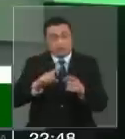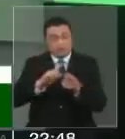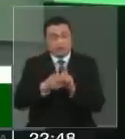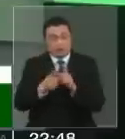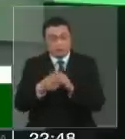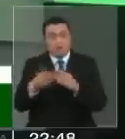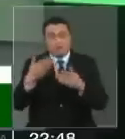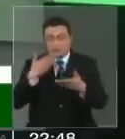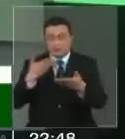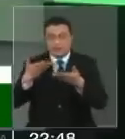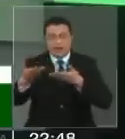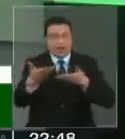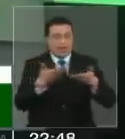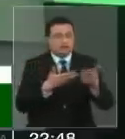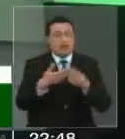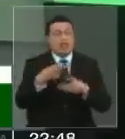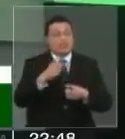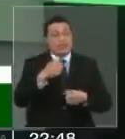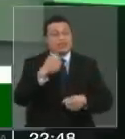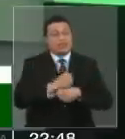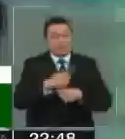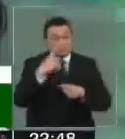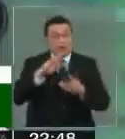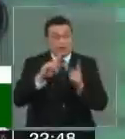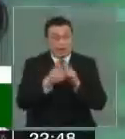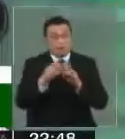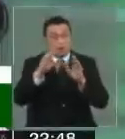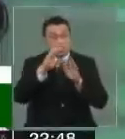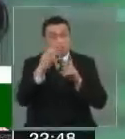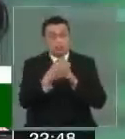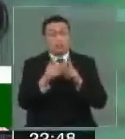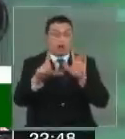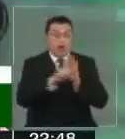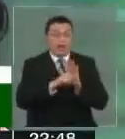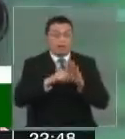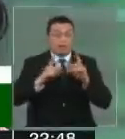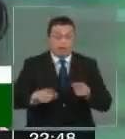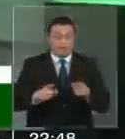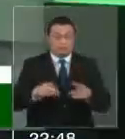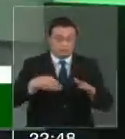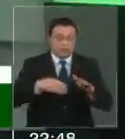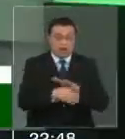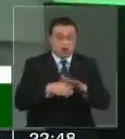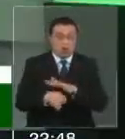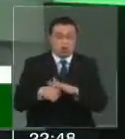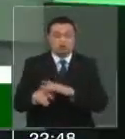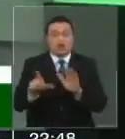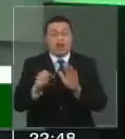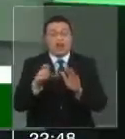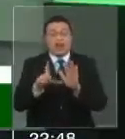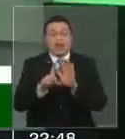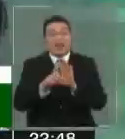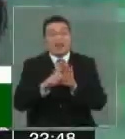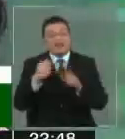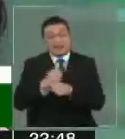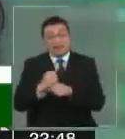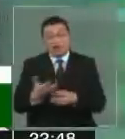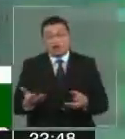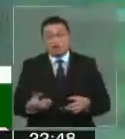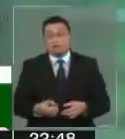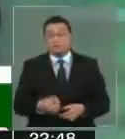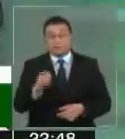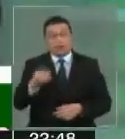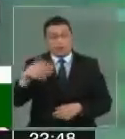relaciones laborales el que, mientras no cambie la cultura, al menos por ley, tenga que haber inclusión laboral? Es que es clave. Y